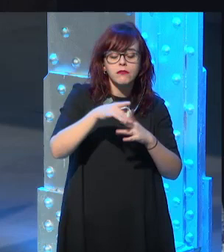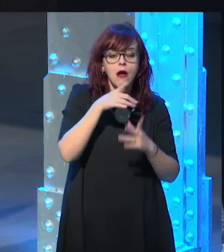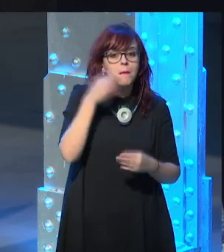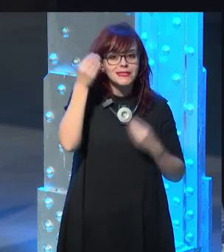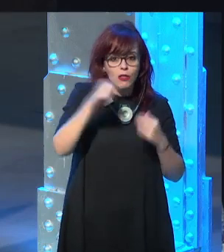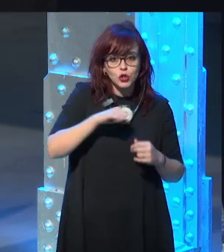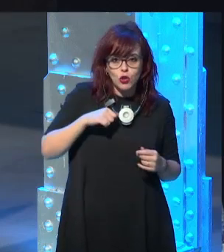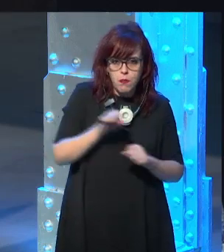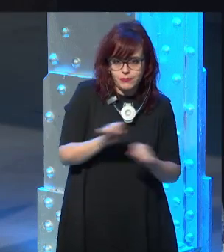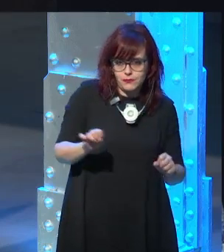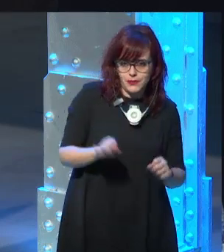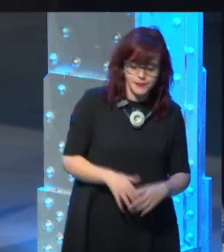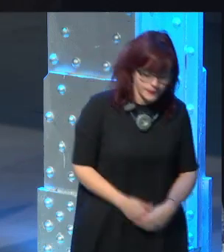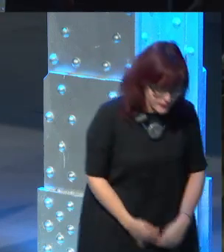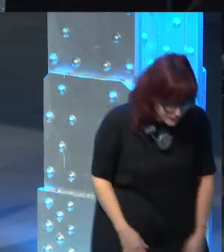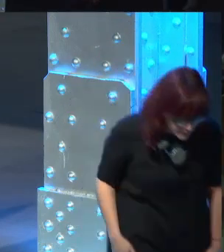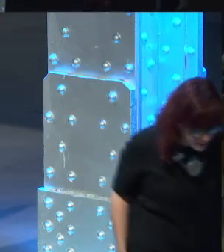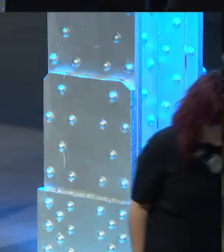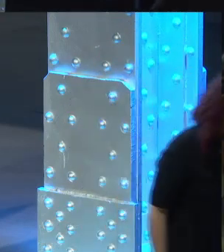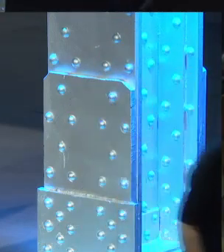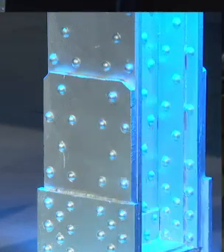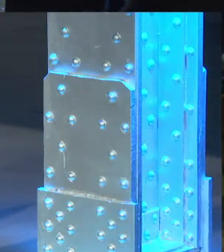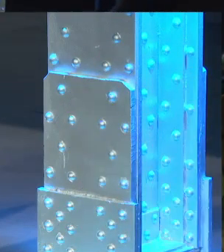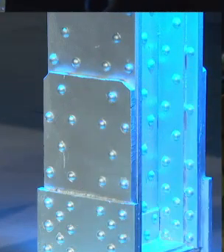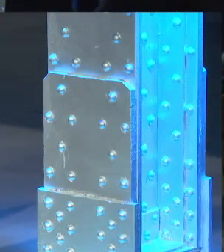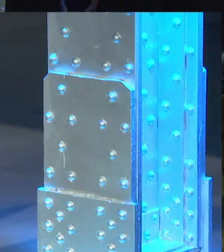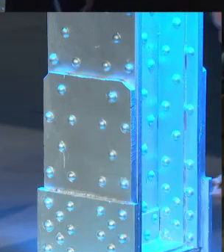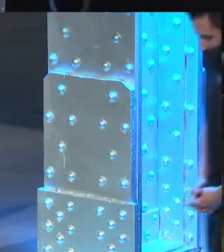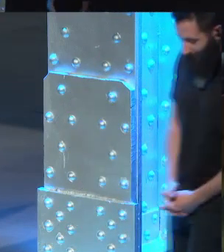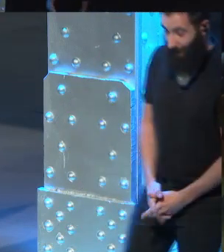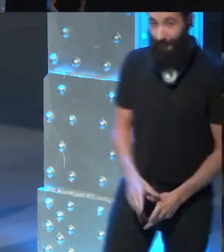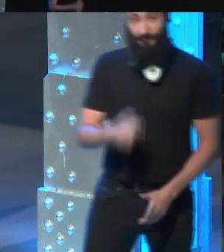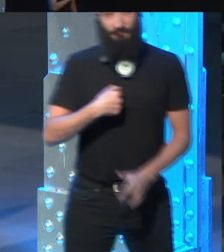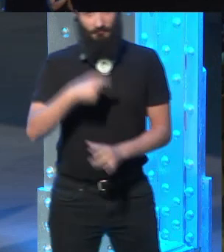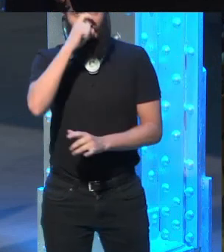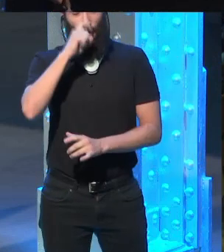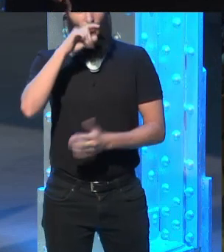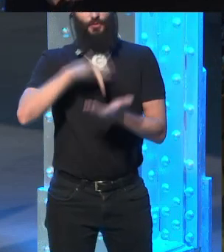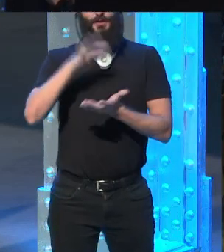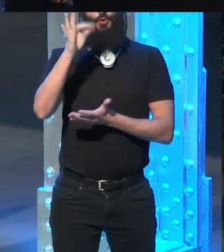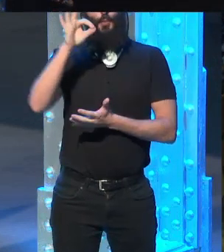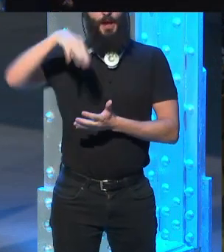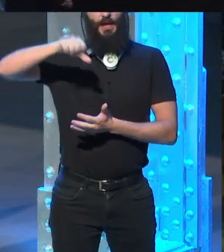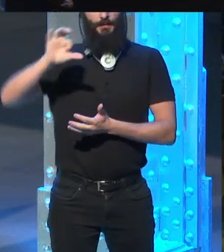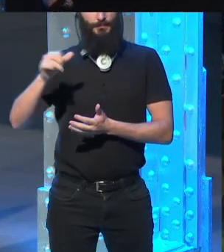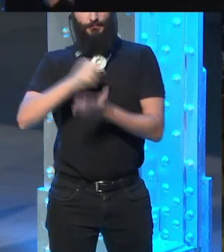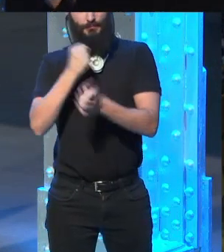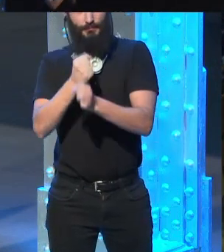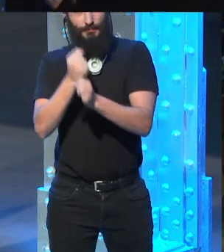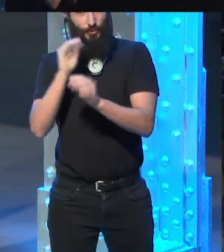ocurrido, Y a mí el tema con el que estaba trabajando Tomás, de básicamente cómo